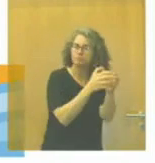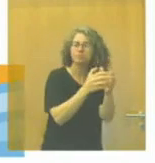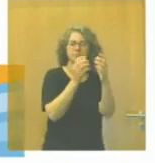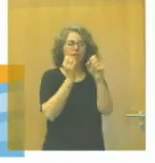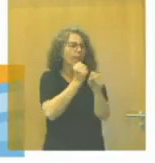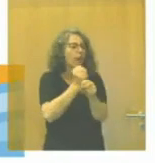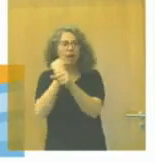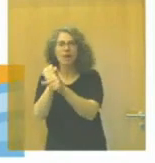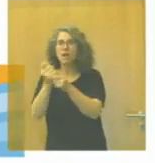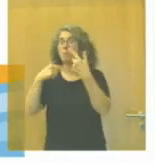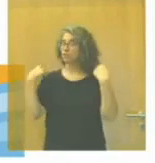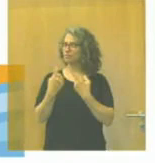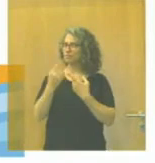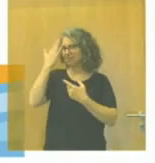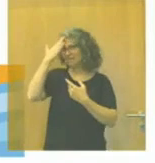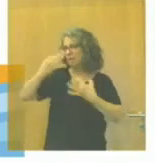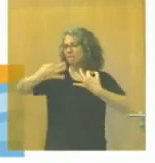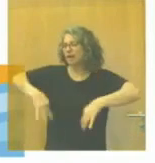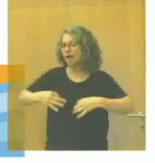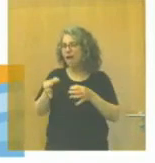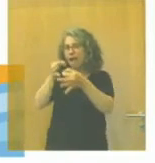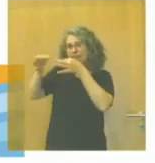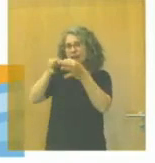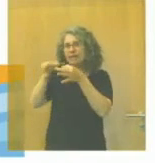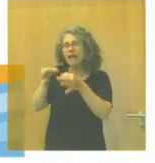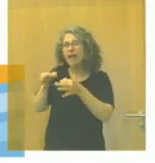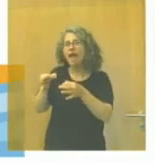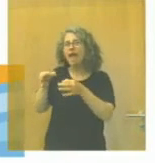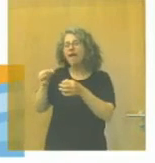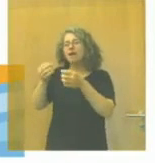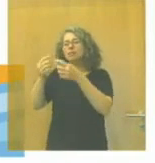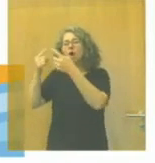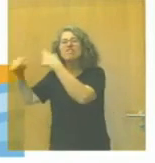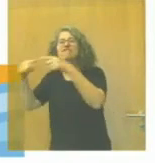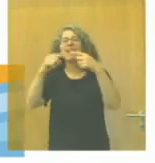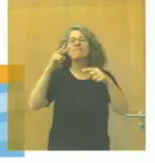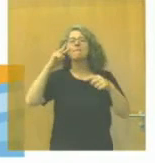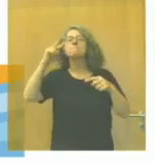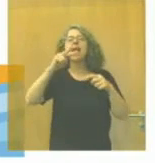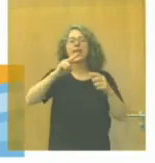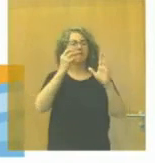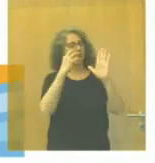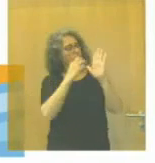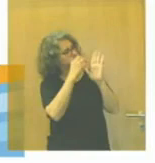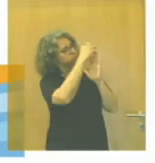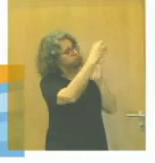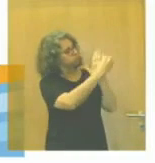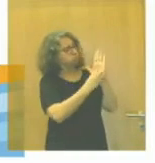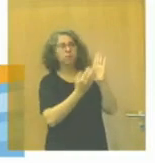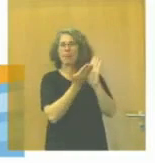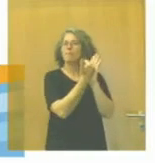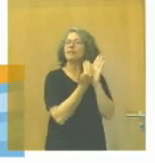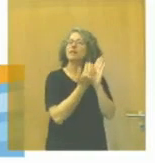que la estrategia debe implicar lo que son las miradas particulares y regionales,